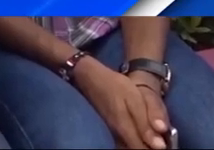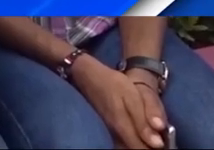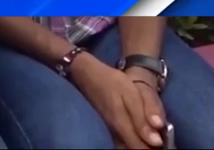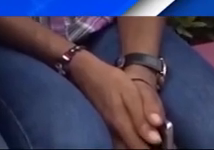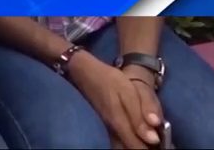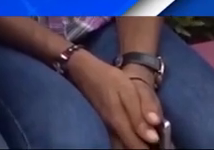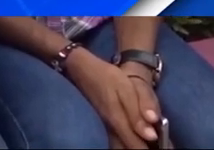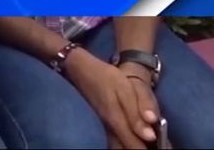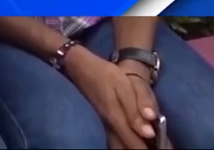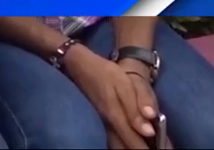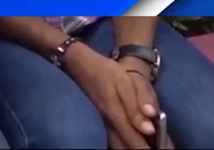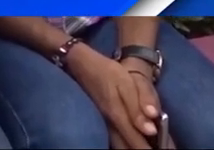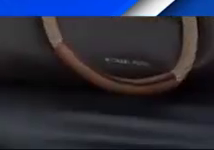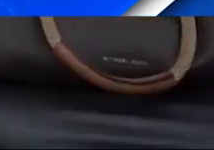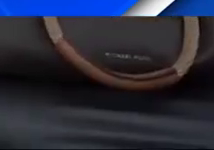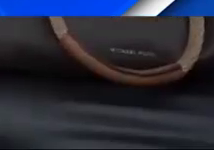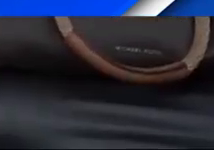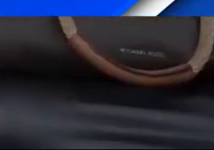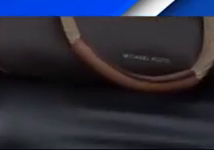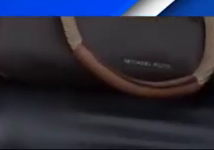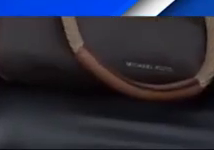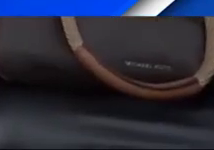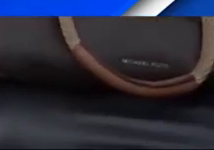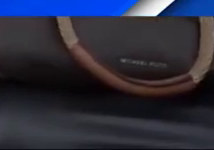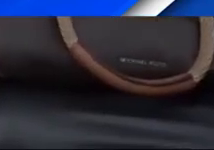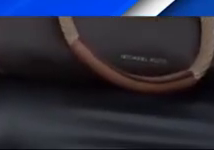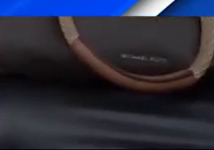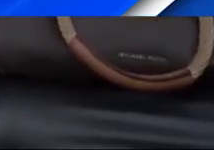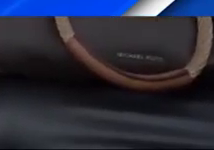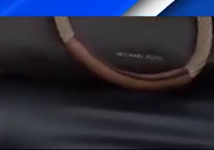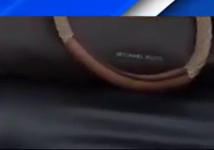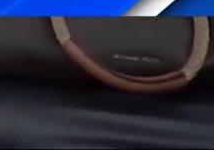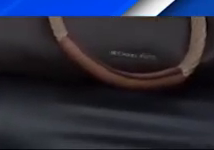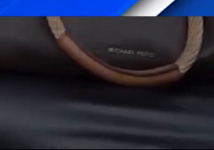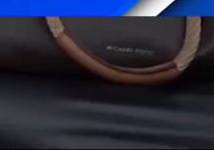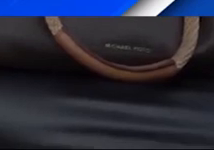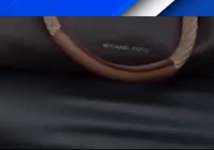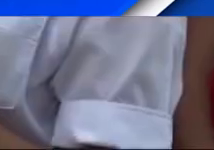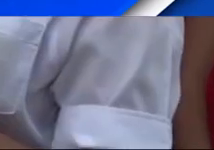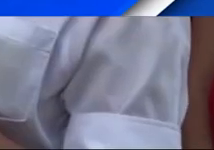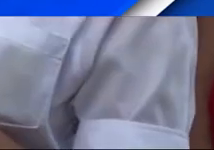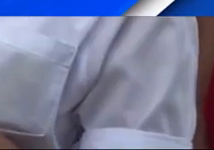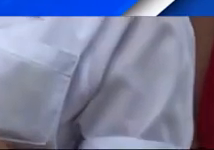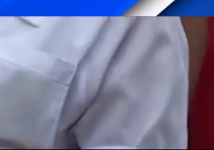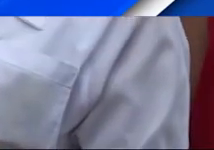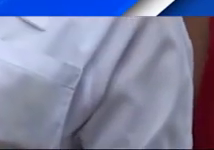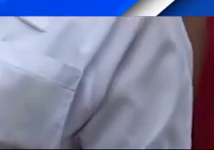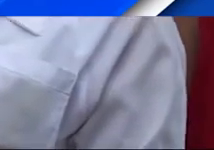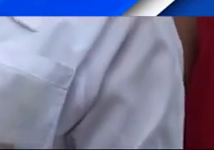herencia negra y en el 2020, Naciones Unidas declaró el 31 de agosto como